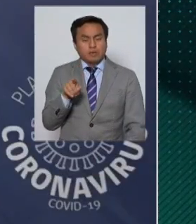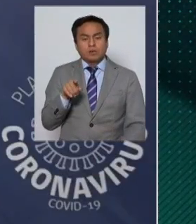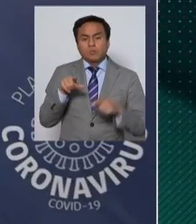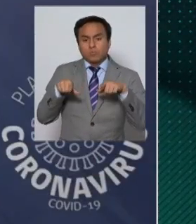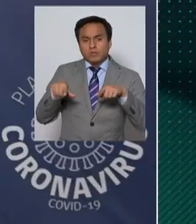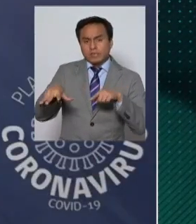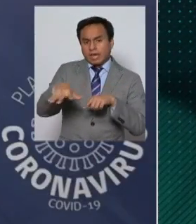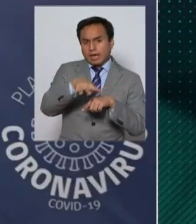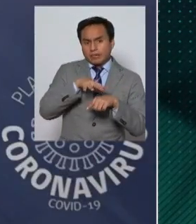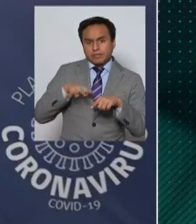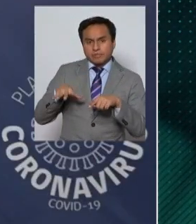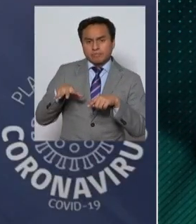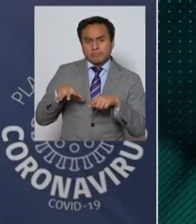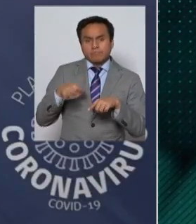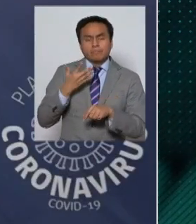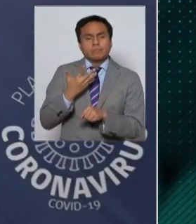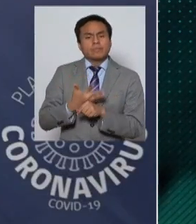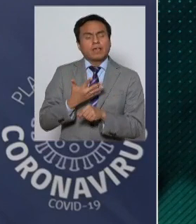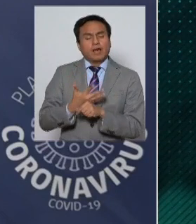donde